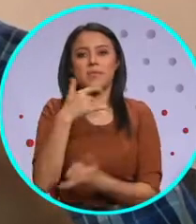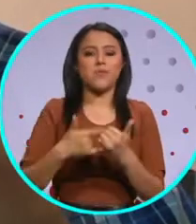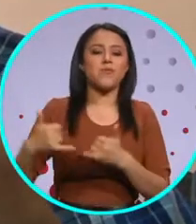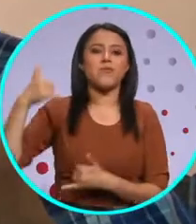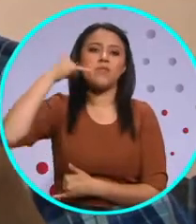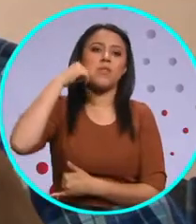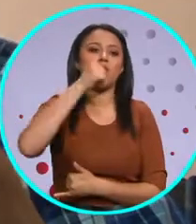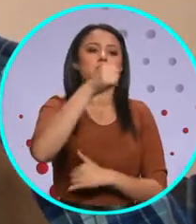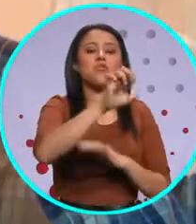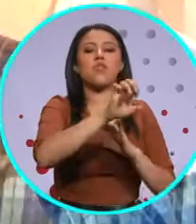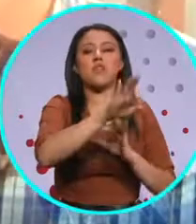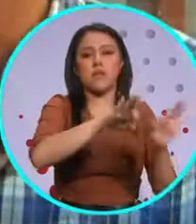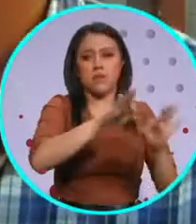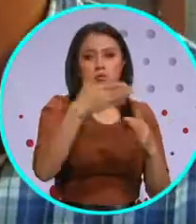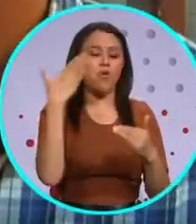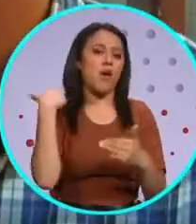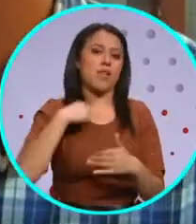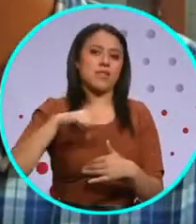antiguo trabajo